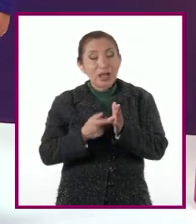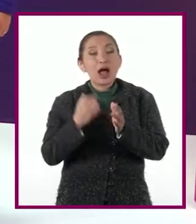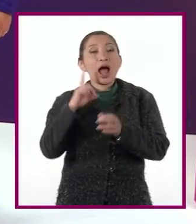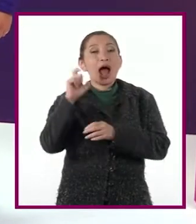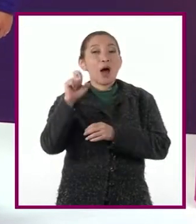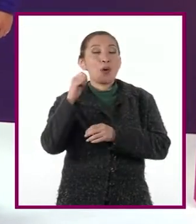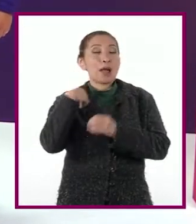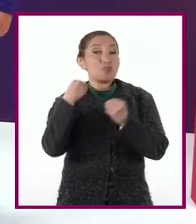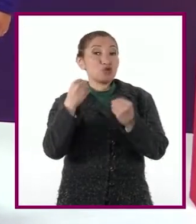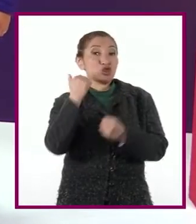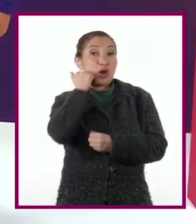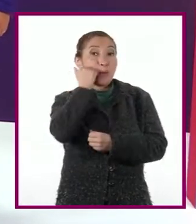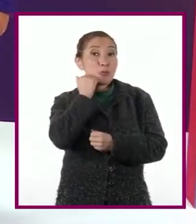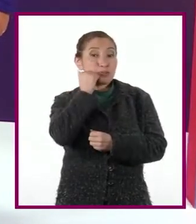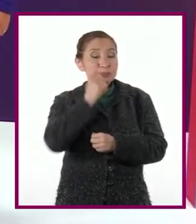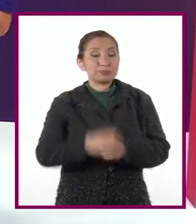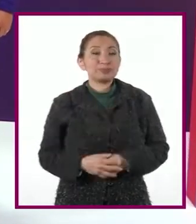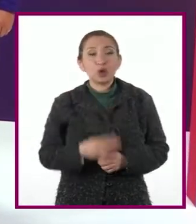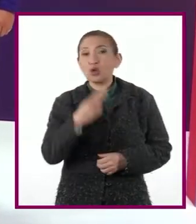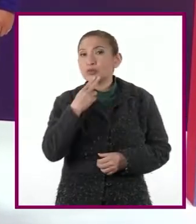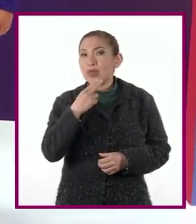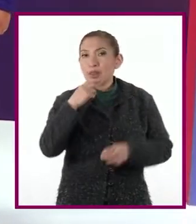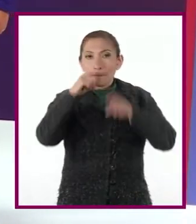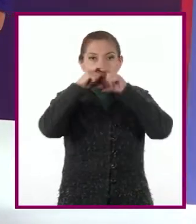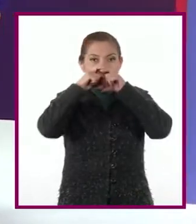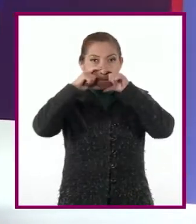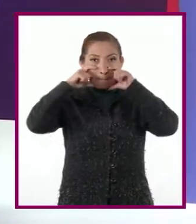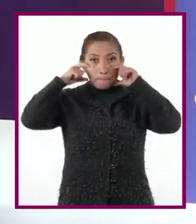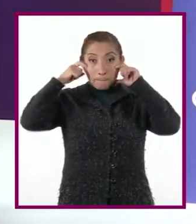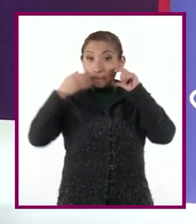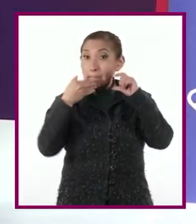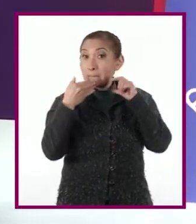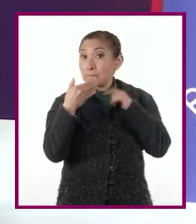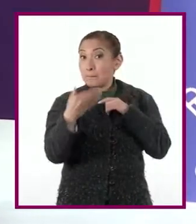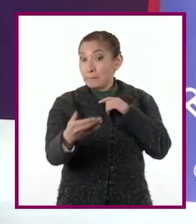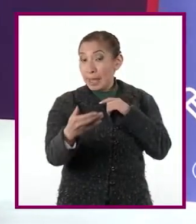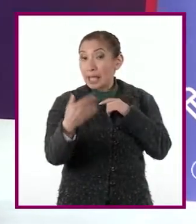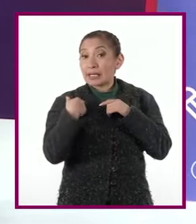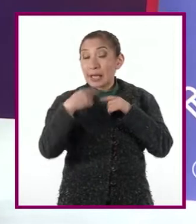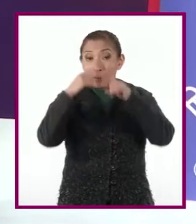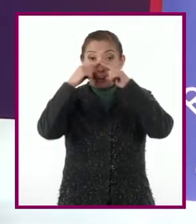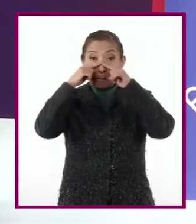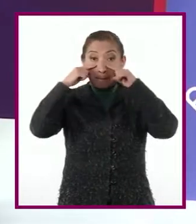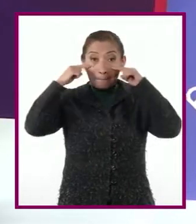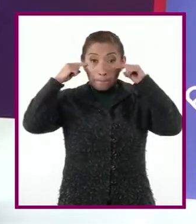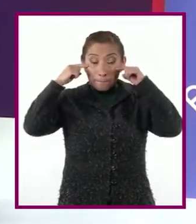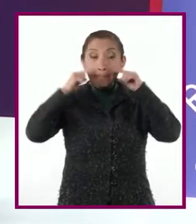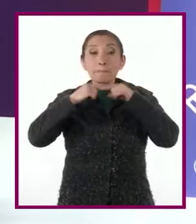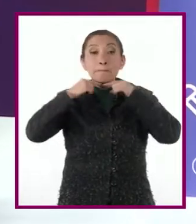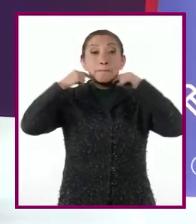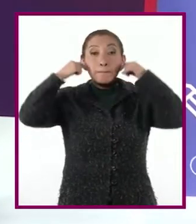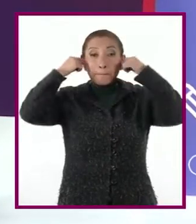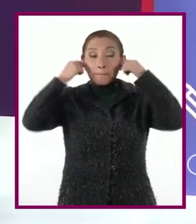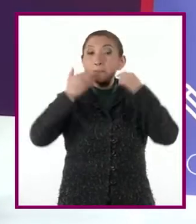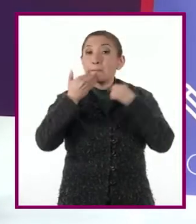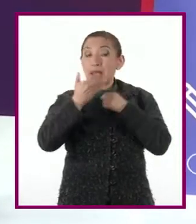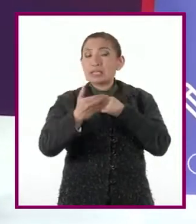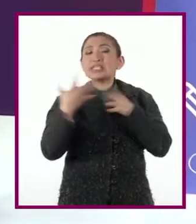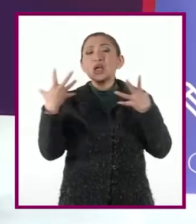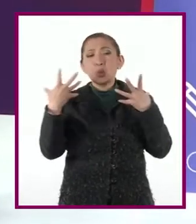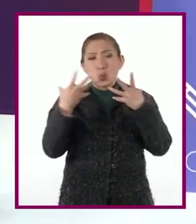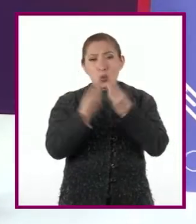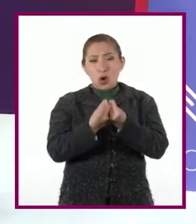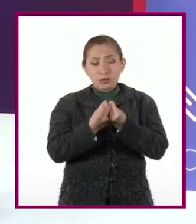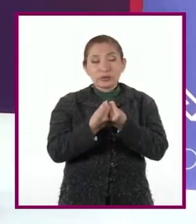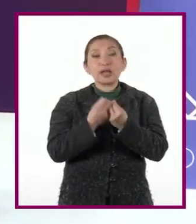con agua y abundante jabón, usando el cubrebocas adecuadamente de forma que cubra nariz y boca, y aunque